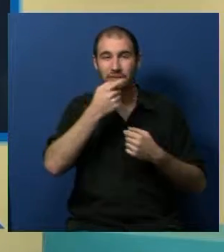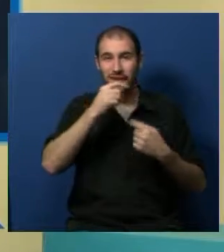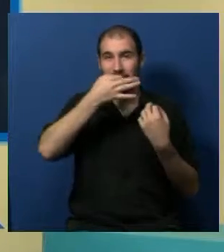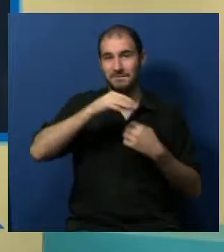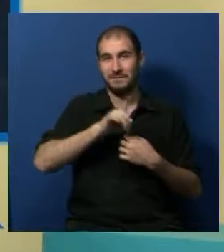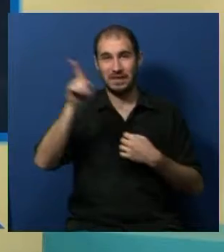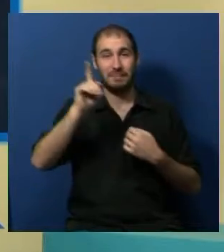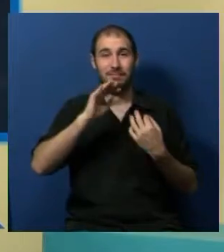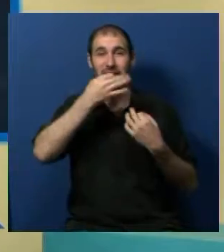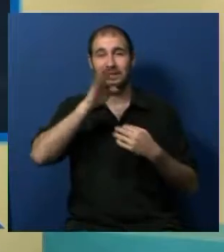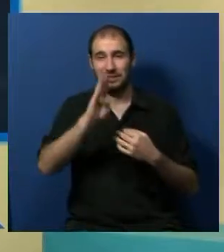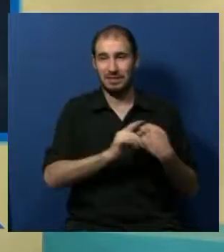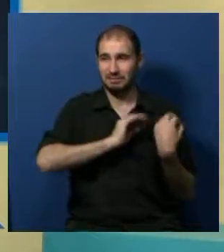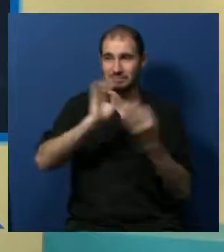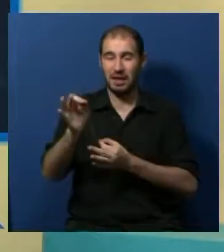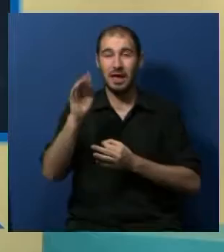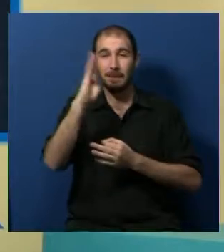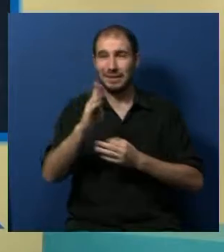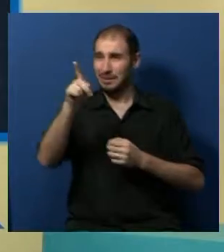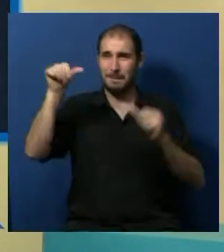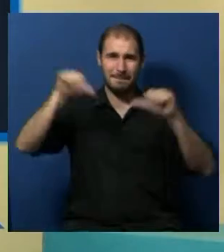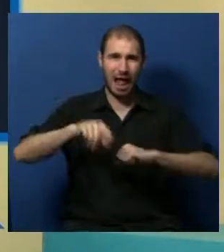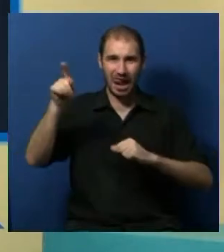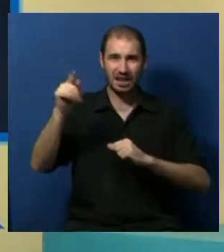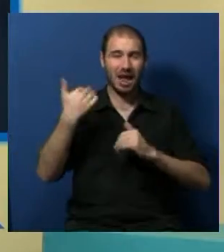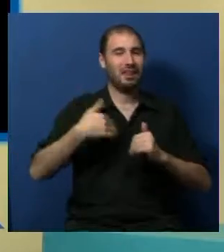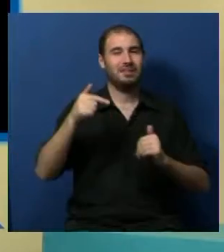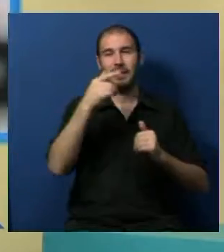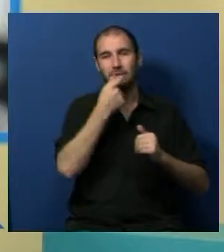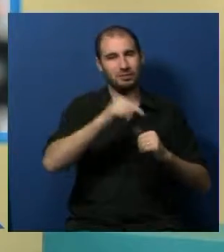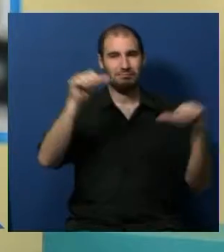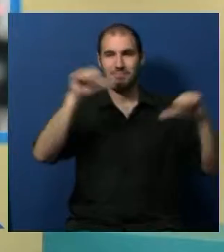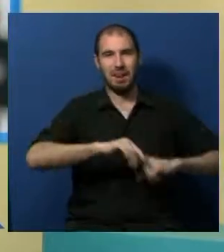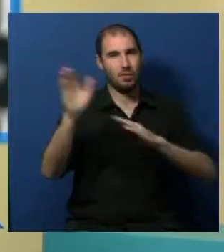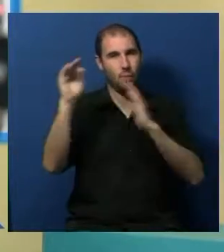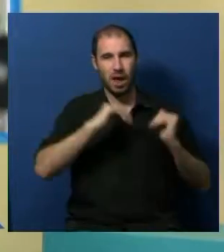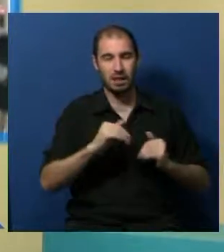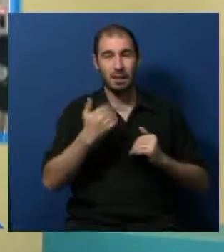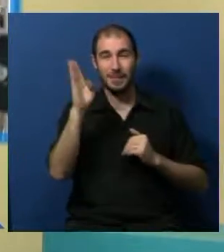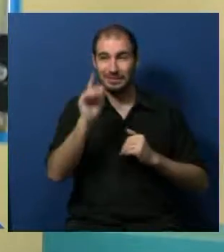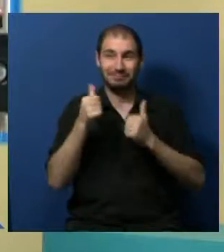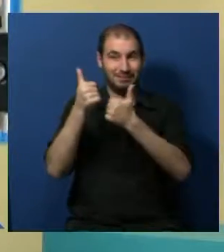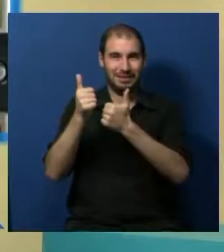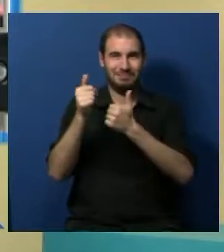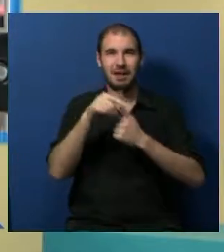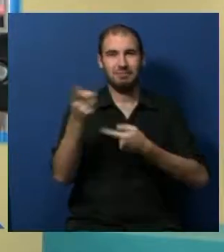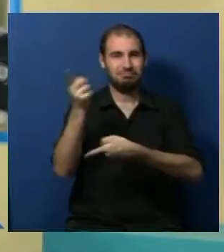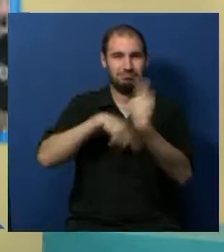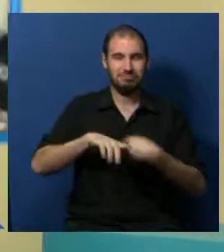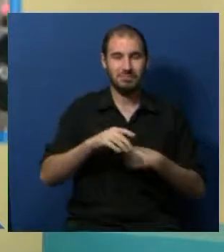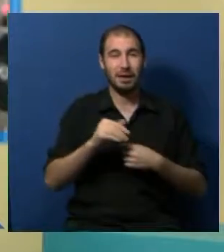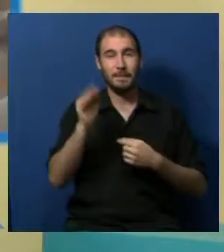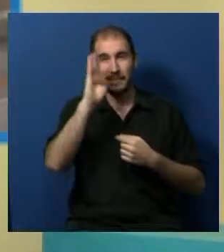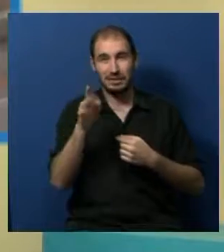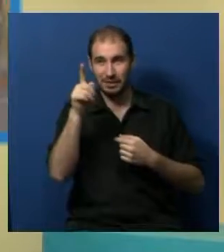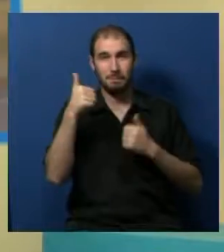Mendoza van a parar a Brasil. Por lo tanto, si a Brasil le va mal, a Argentina y a Mendoza le va mal. Y si a Brasil le va bien, a la inversa. Entonces, si a Brasil este